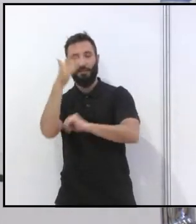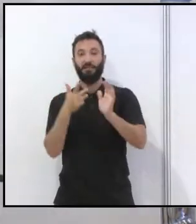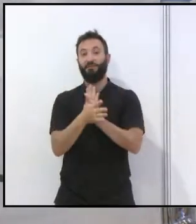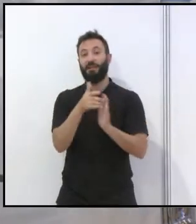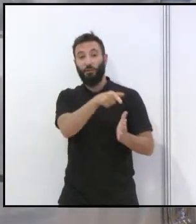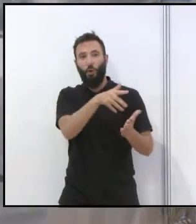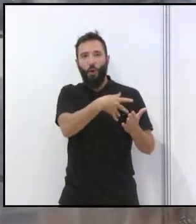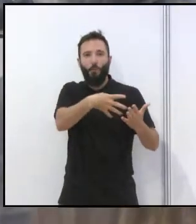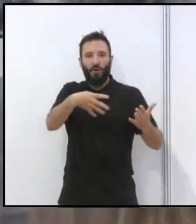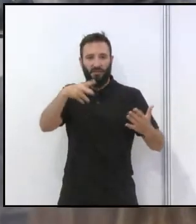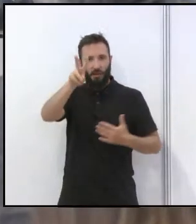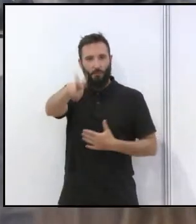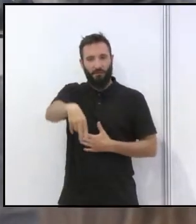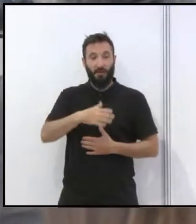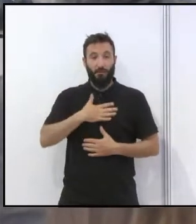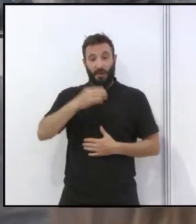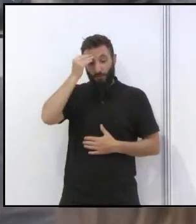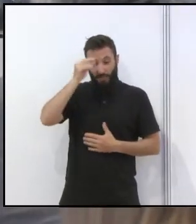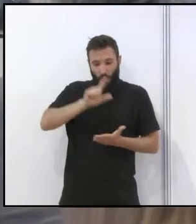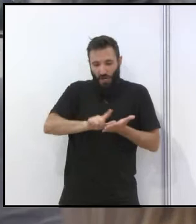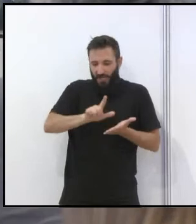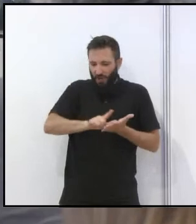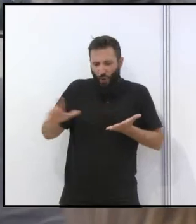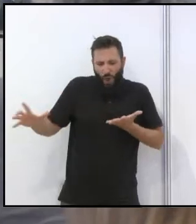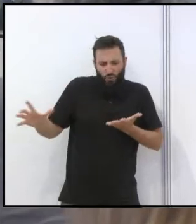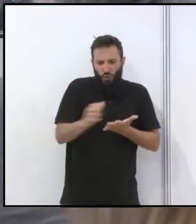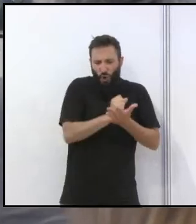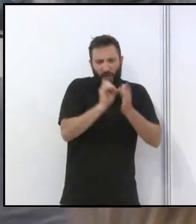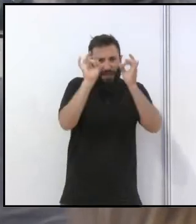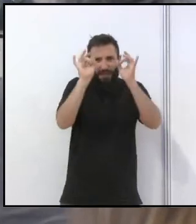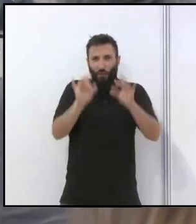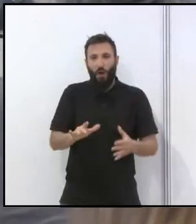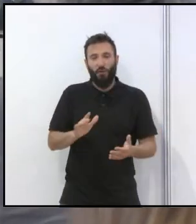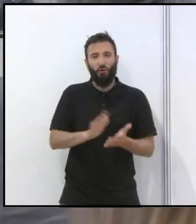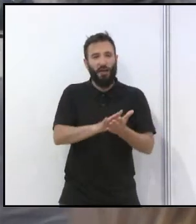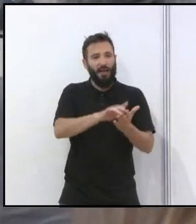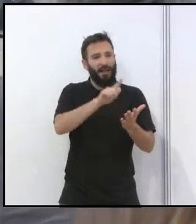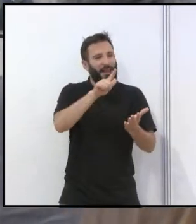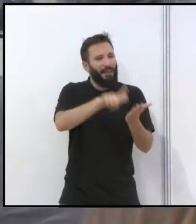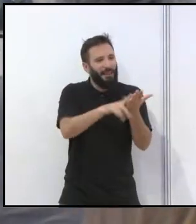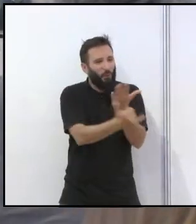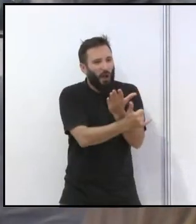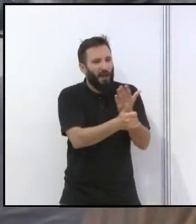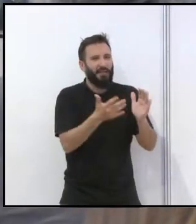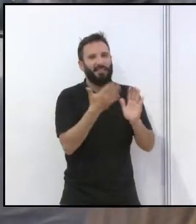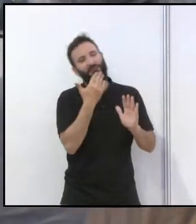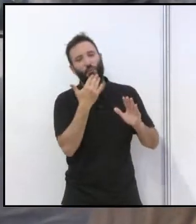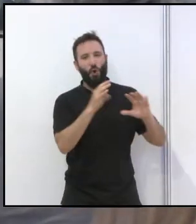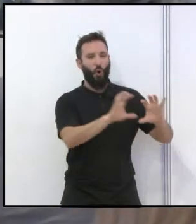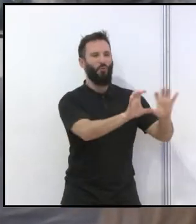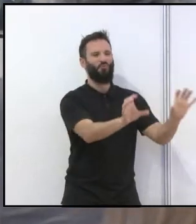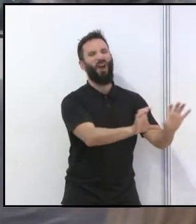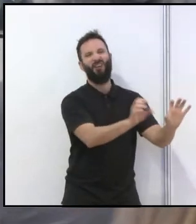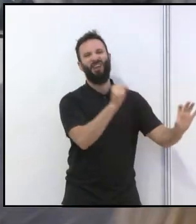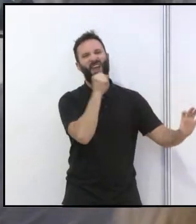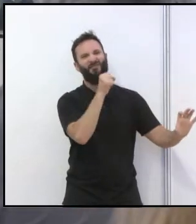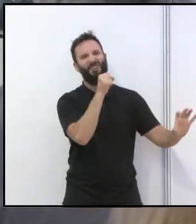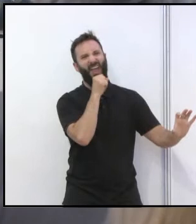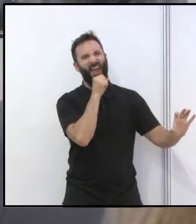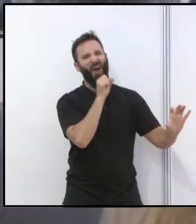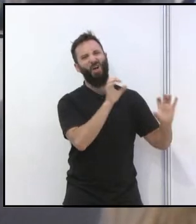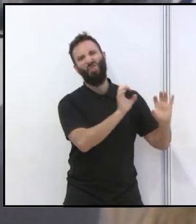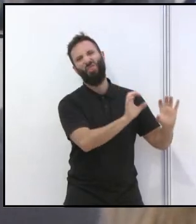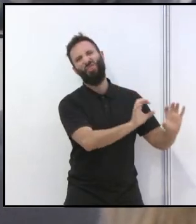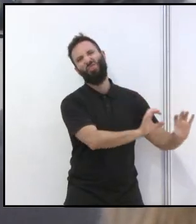que toda la literatura es eso, es tomar ese lenguaje, que es ese mueble tan usado por toda la humanidad